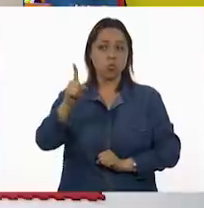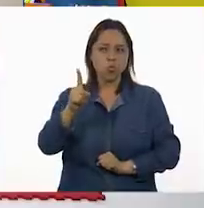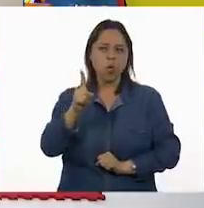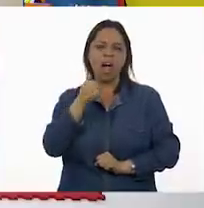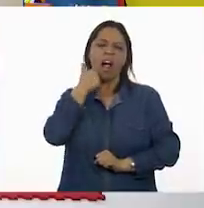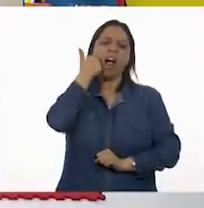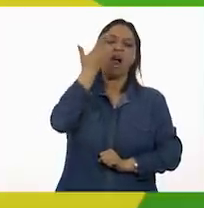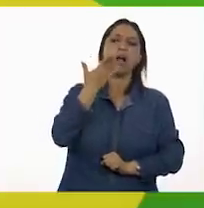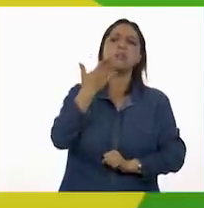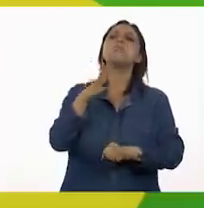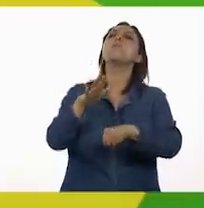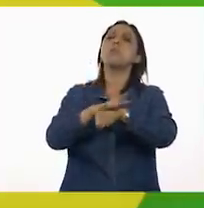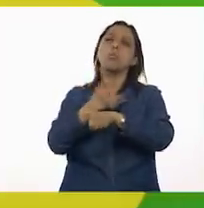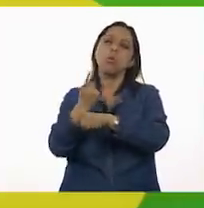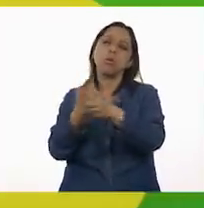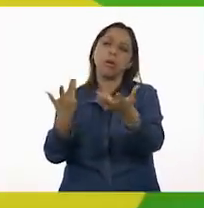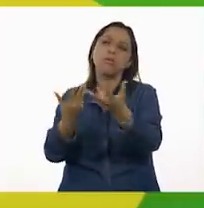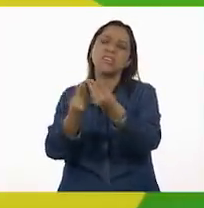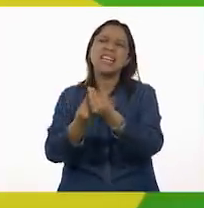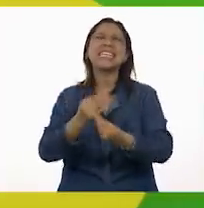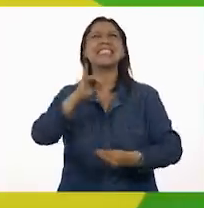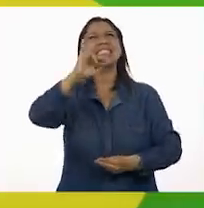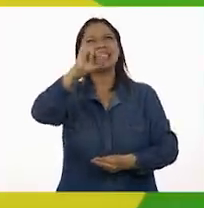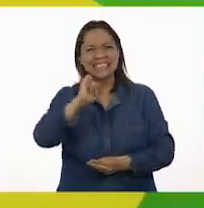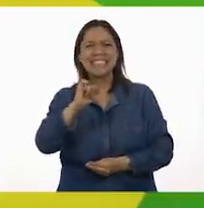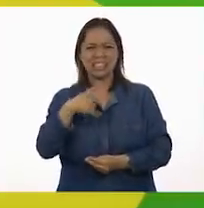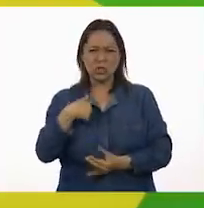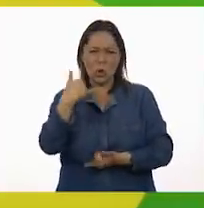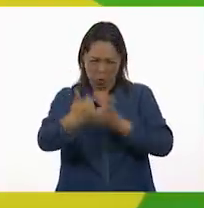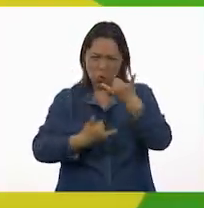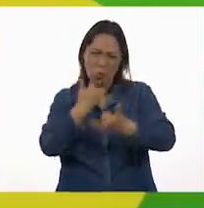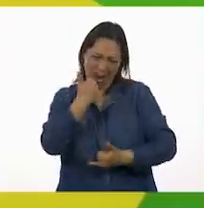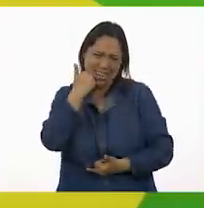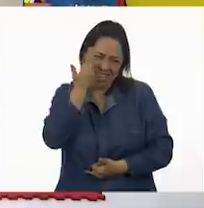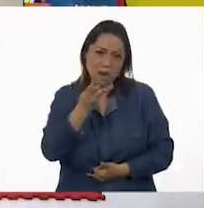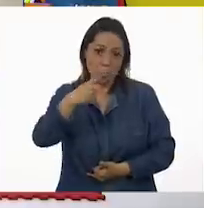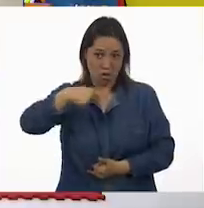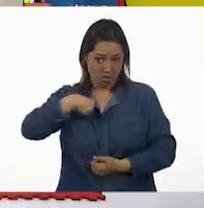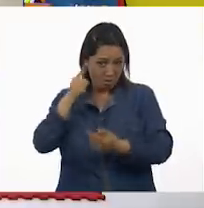querido jugar? Bueno, sí quiero jugar, pero no con Julia.